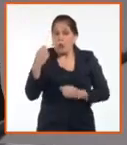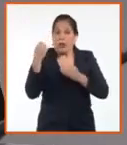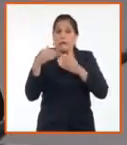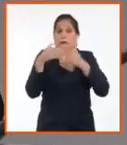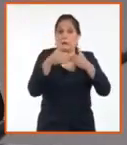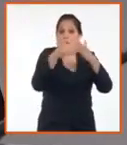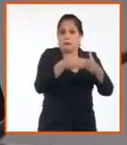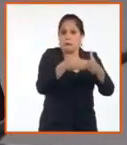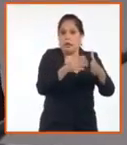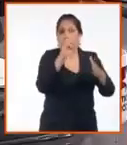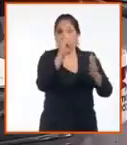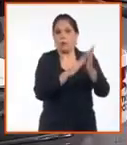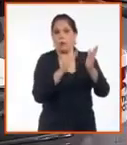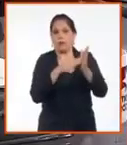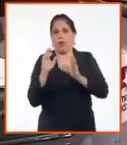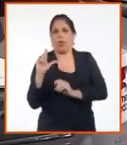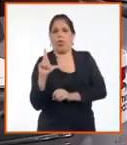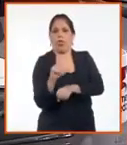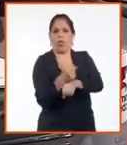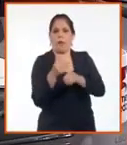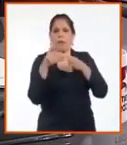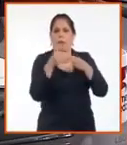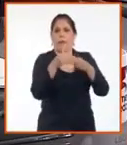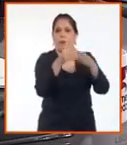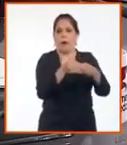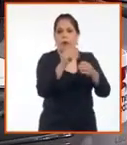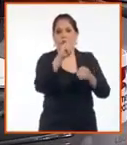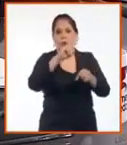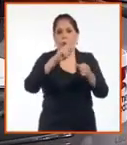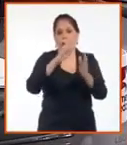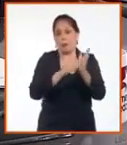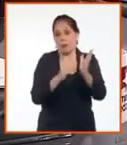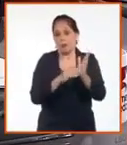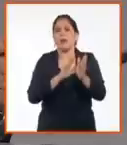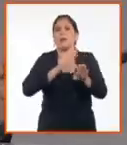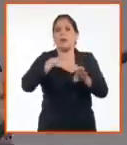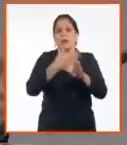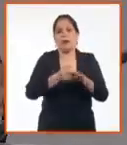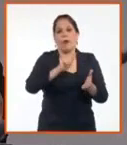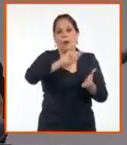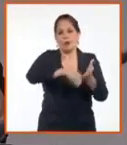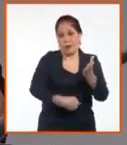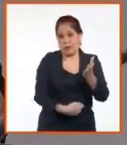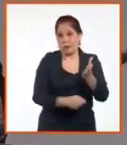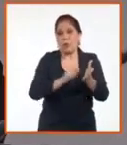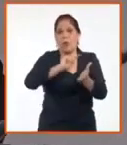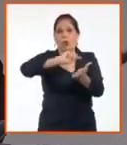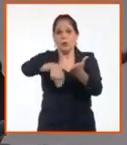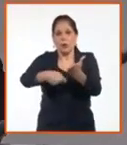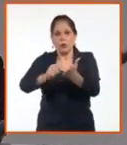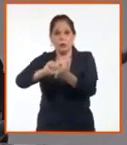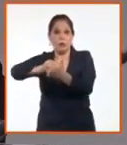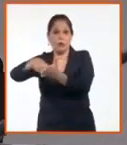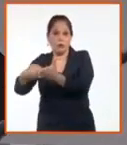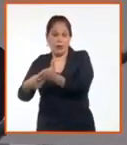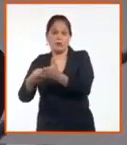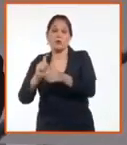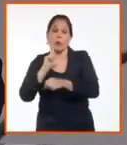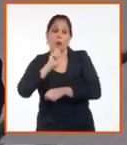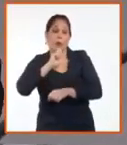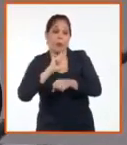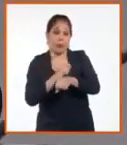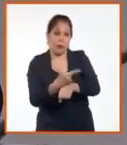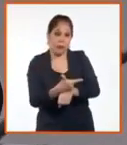aproximadamente dos meses pero entonces también está todo el proceso de contratación que es un proceso complejo un grueso contrataciones de